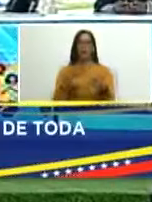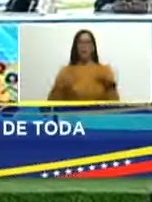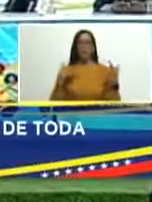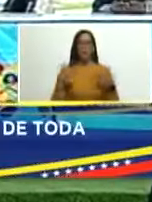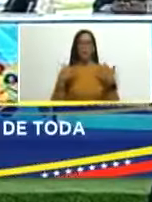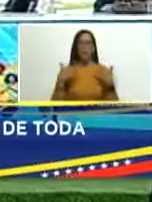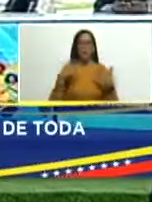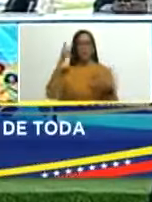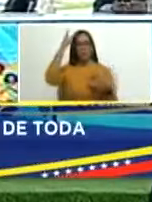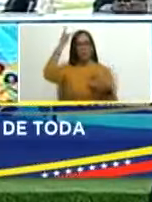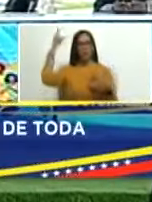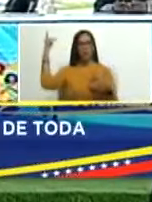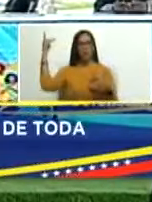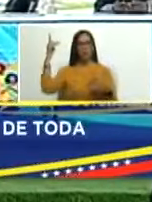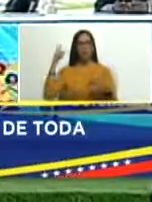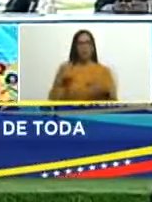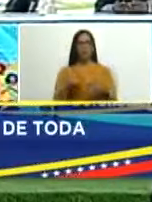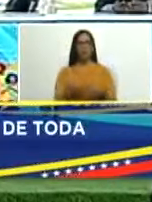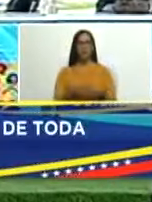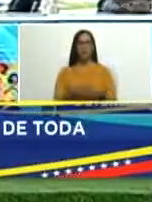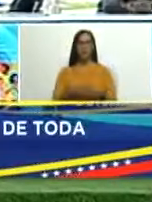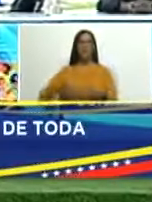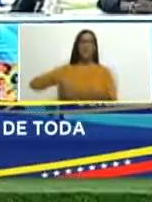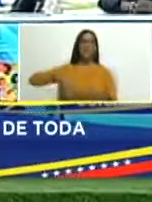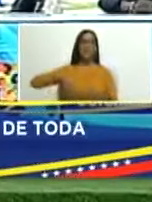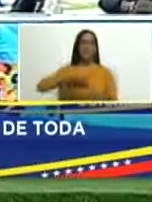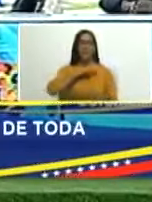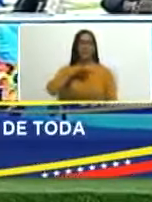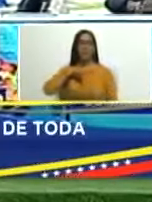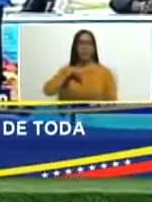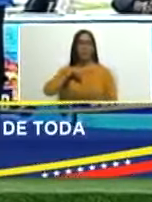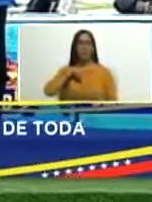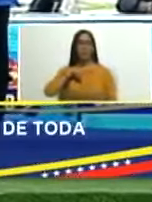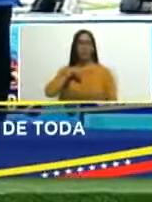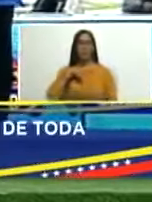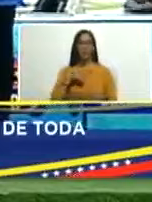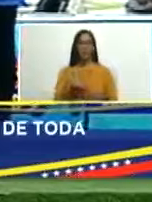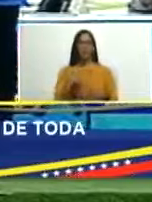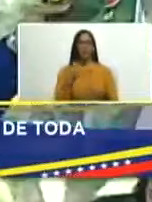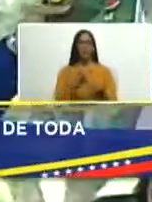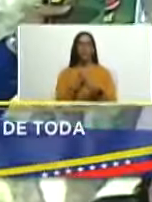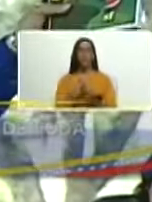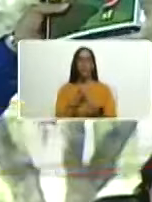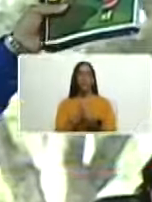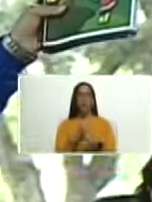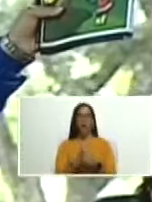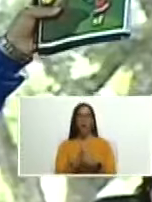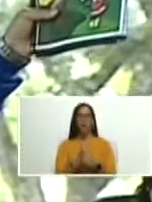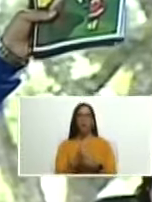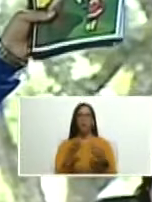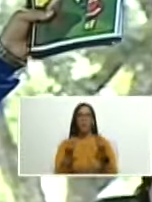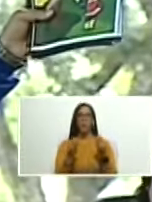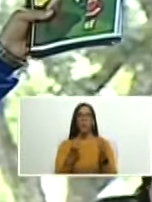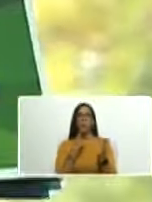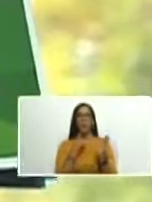Pedagógicas. El Esequibo es nuestro. Un trabajo muy